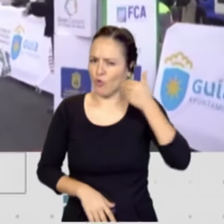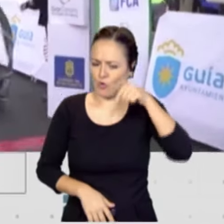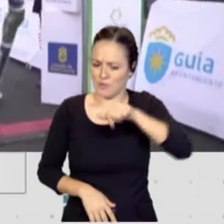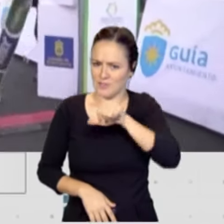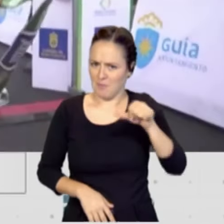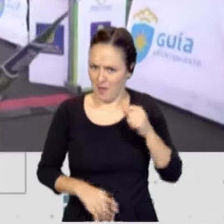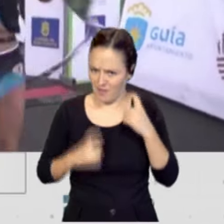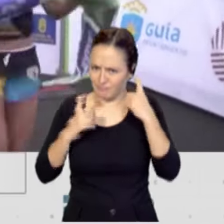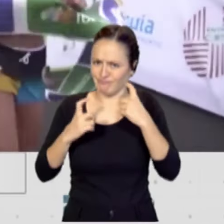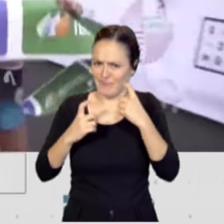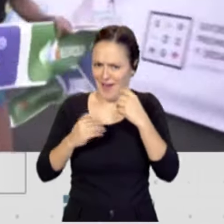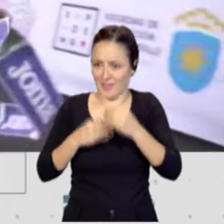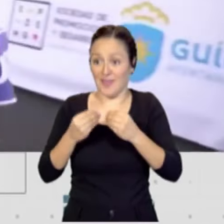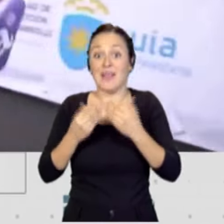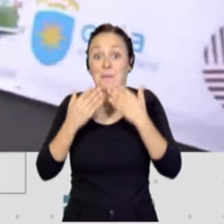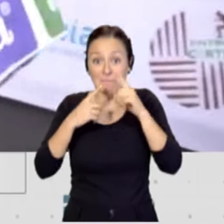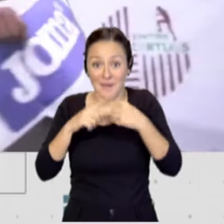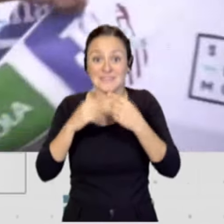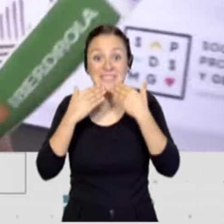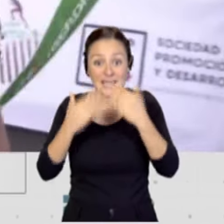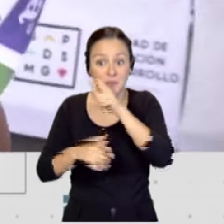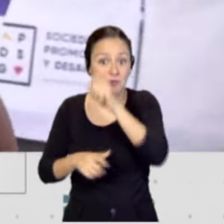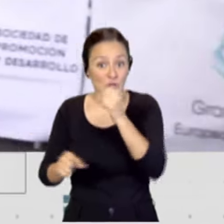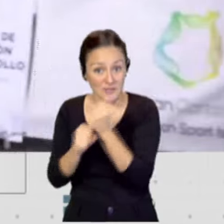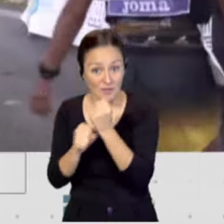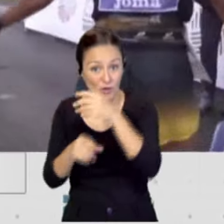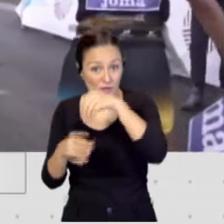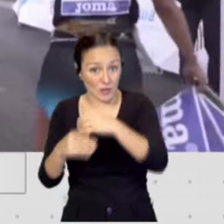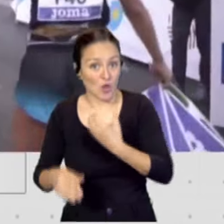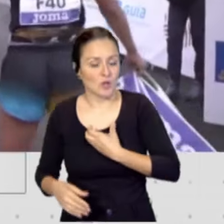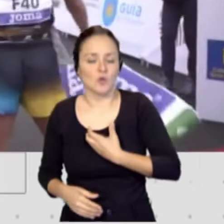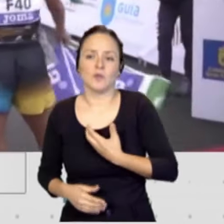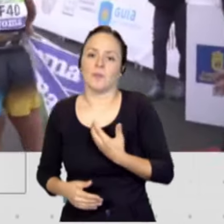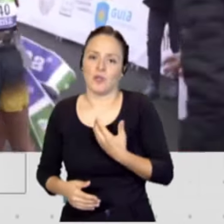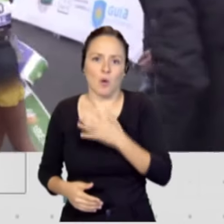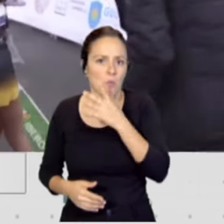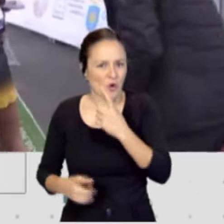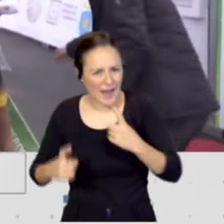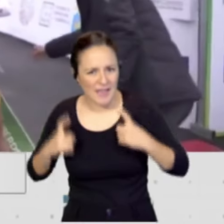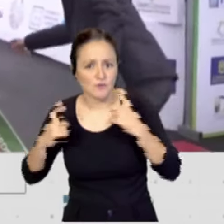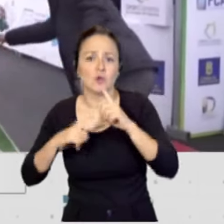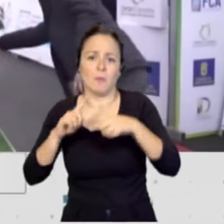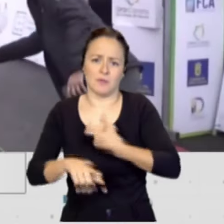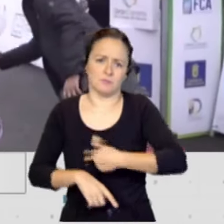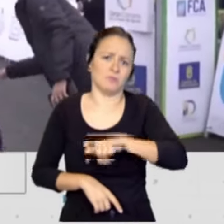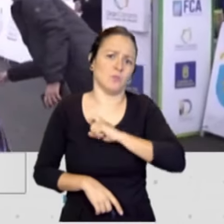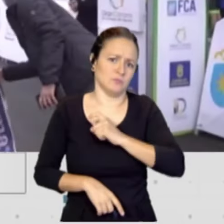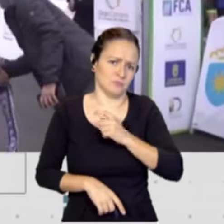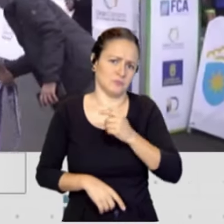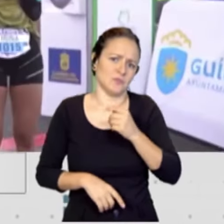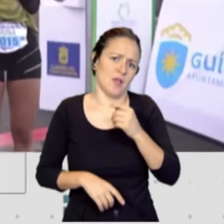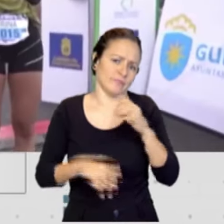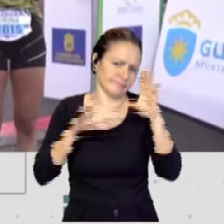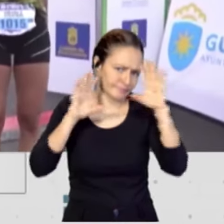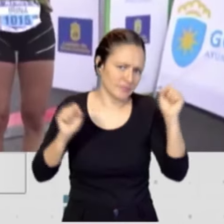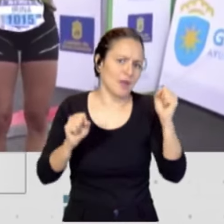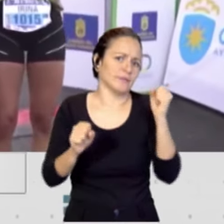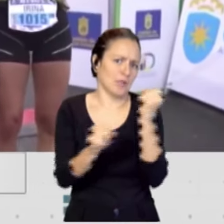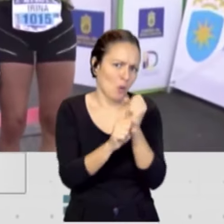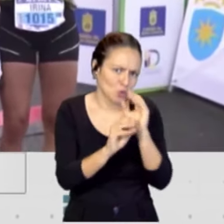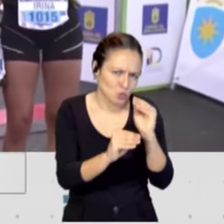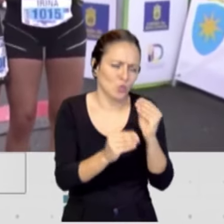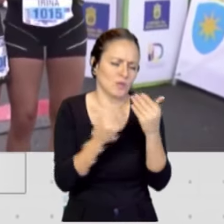agradecer el esfuerzo enorme que han hecho tanto los trabajadores del ayuntamiento como las fuerzas de orden y seguridad también la el promotor